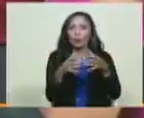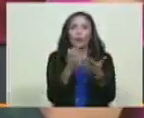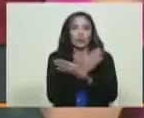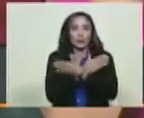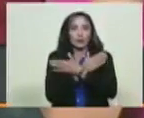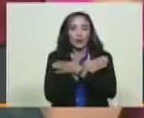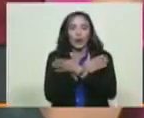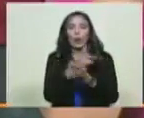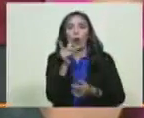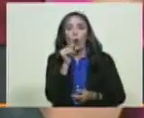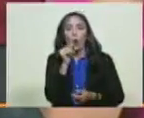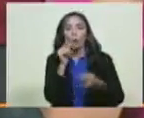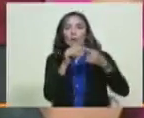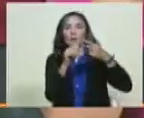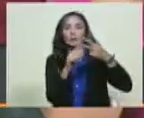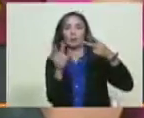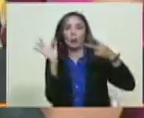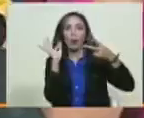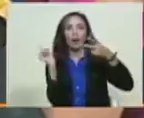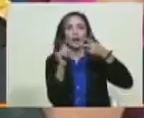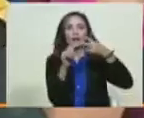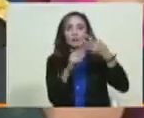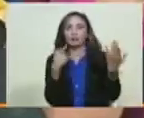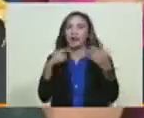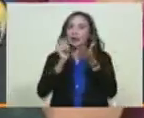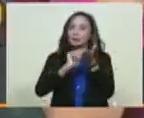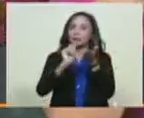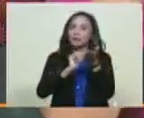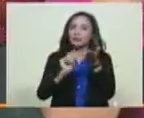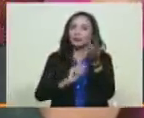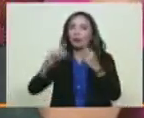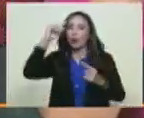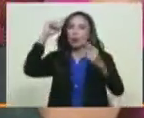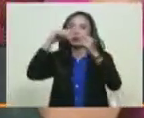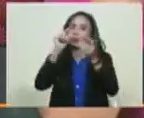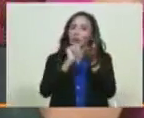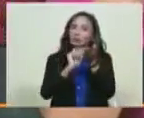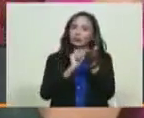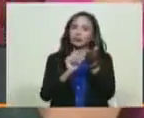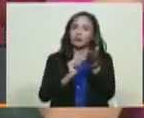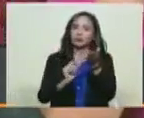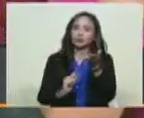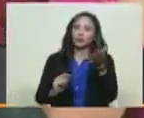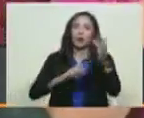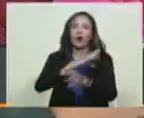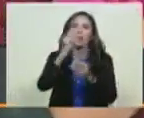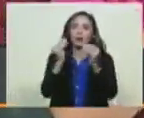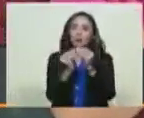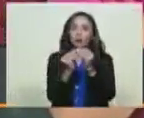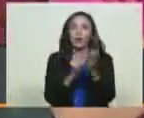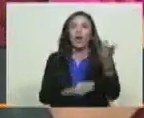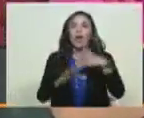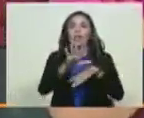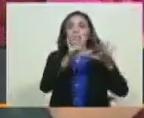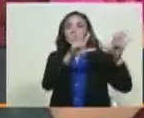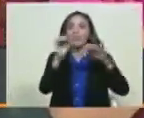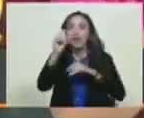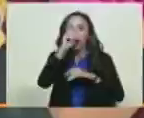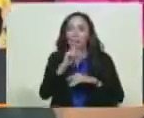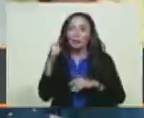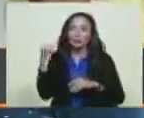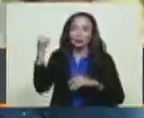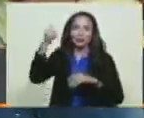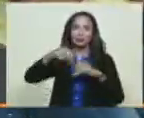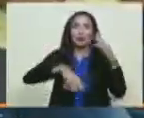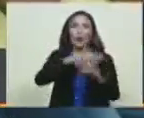rodolfo que es para roberts a poleo que estuvieron al frente de la tarea de la edición de este libro que recoge 10 años de historia de la juventud